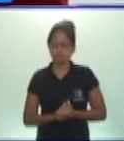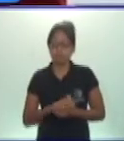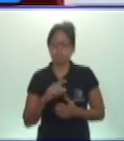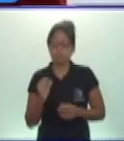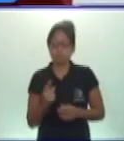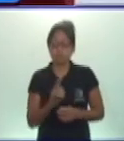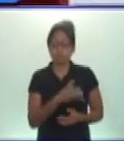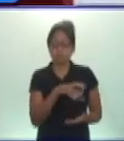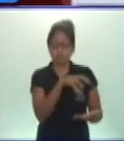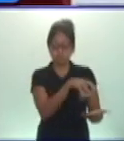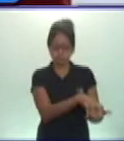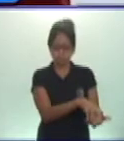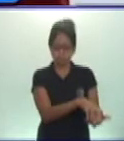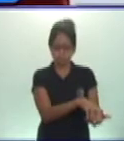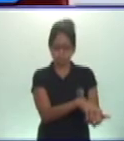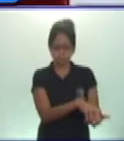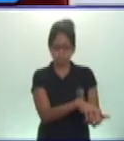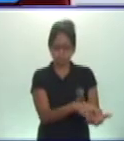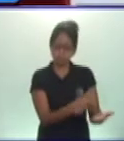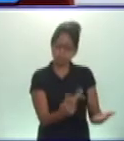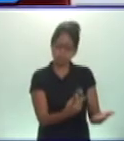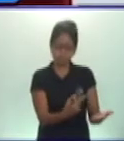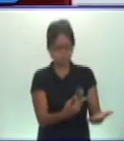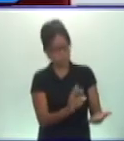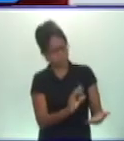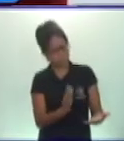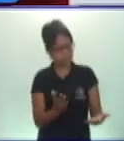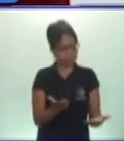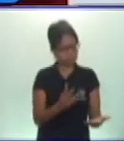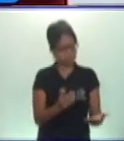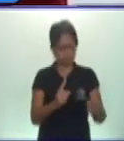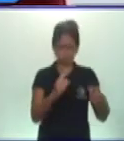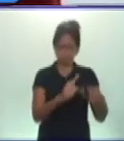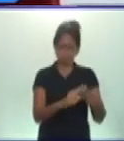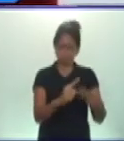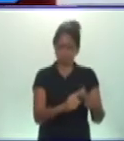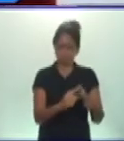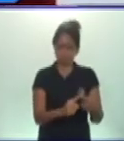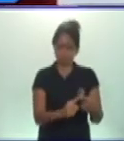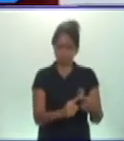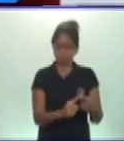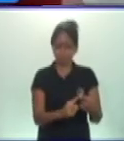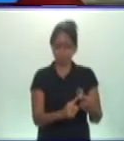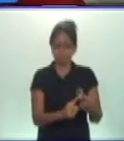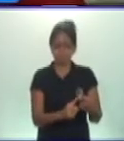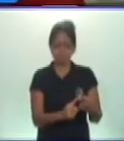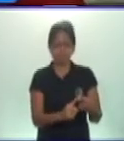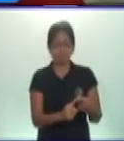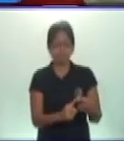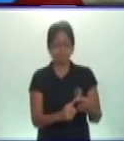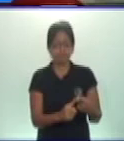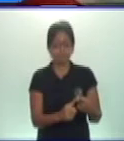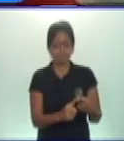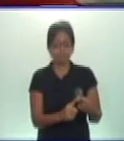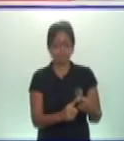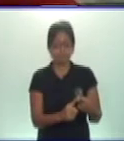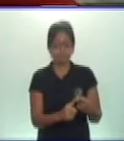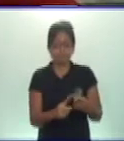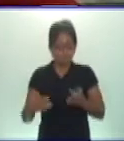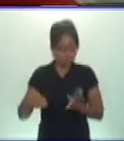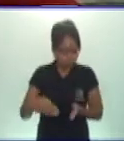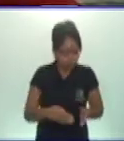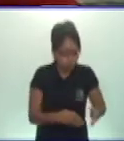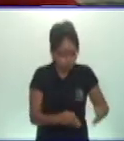ubicación en 2 sitios no determinados. Uno, presuntamente, se ubica en la desembocadura del